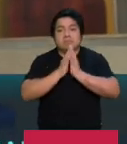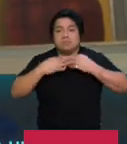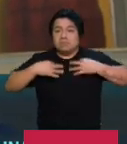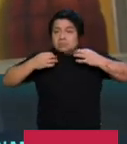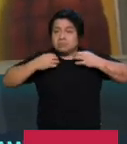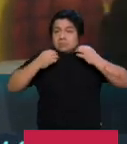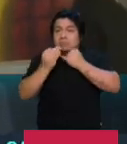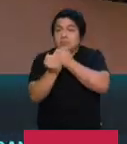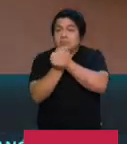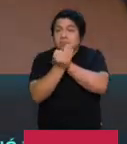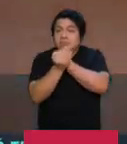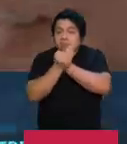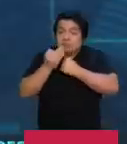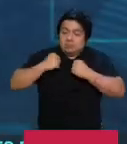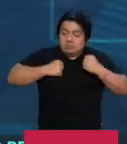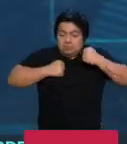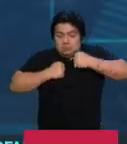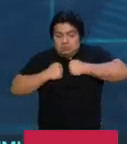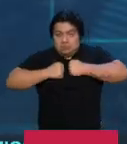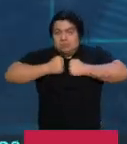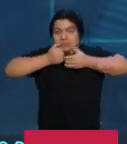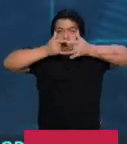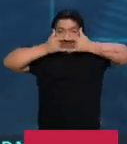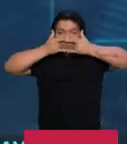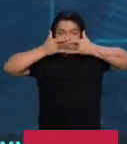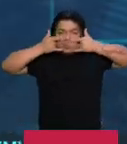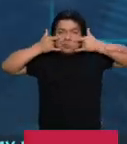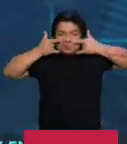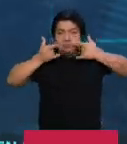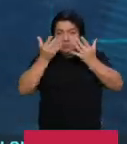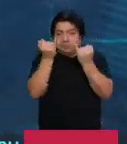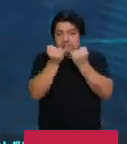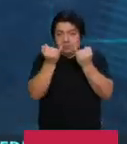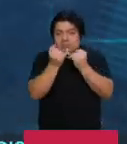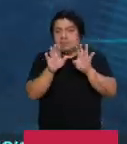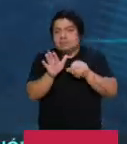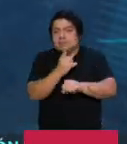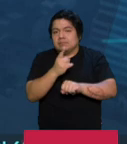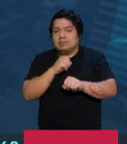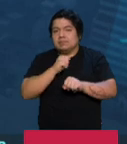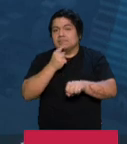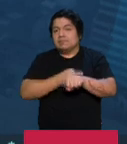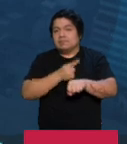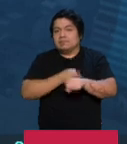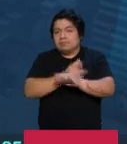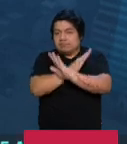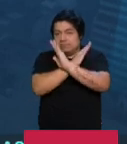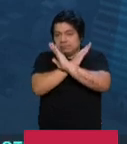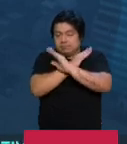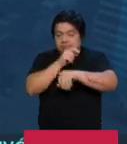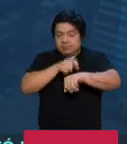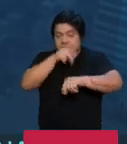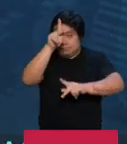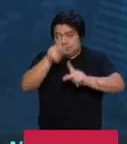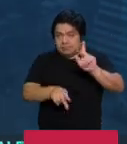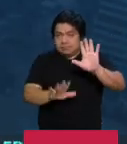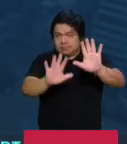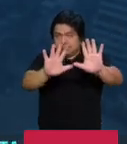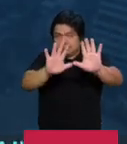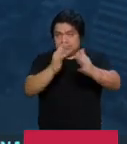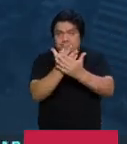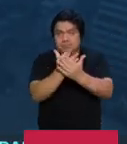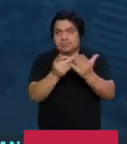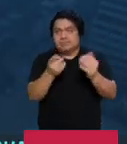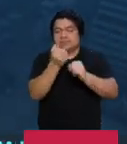ropa térmica en capas y cubrir nariz y boca para evitar enfermedades respiratorias. También, antes de irnos a una pausa, le informo